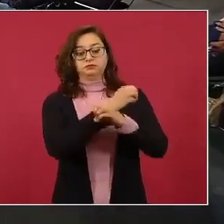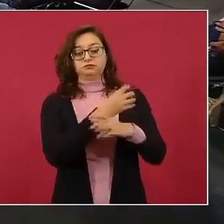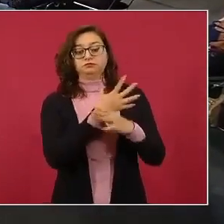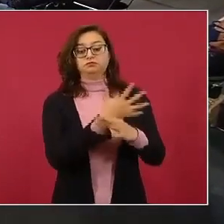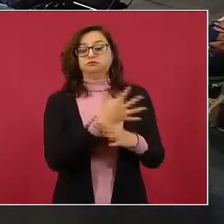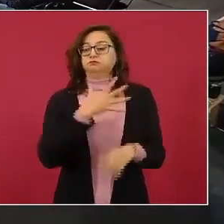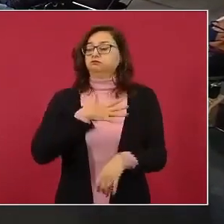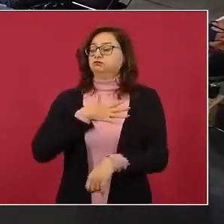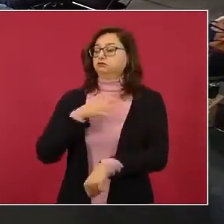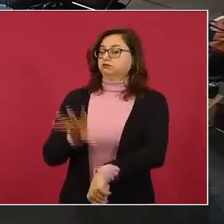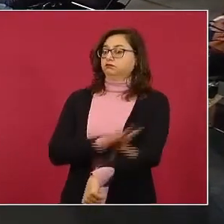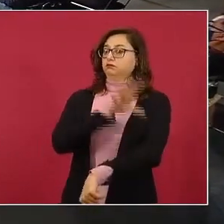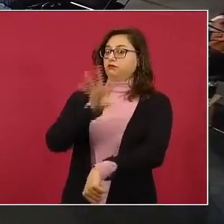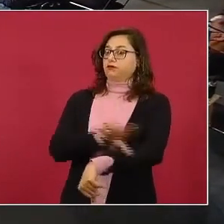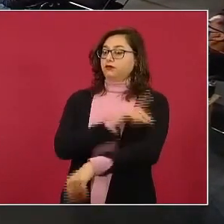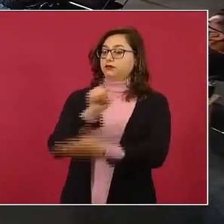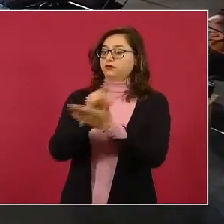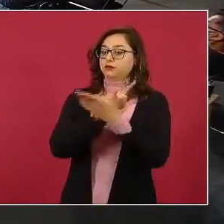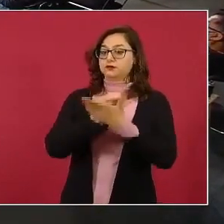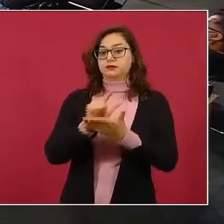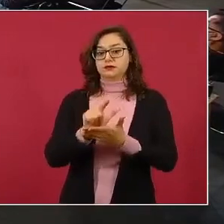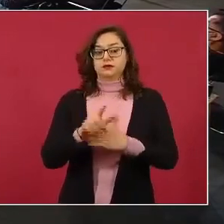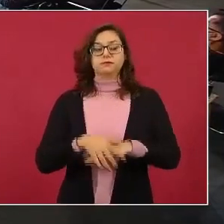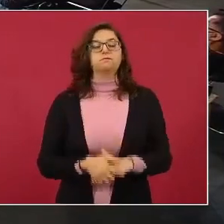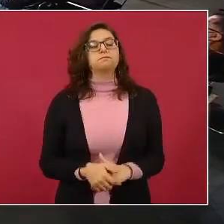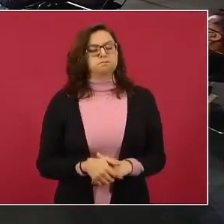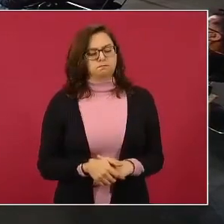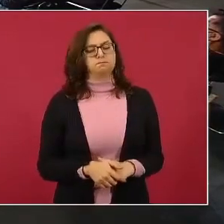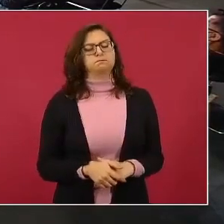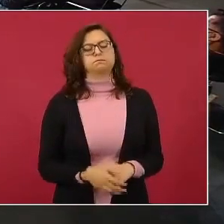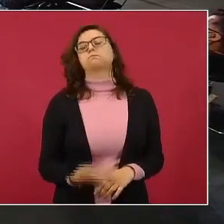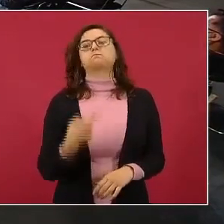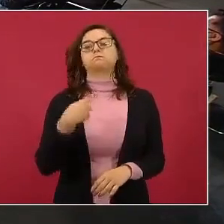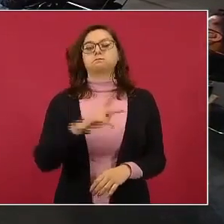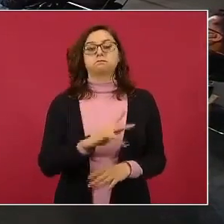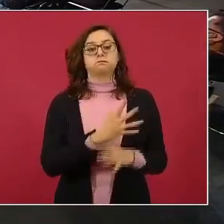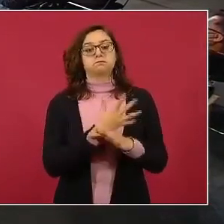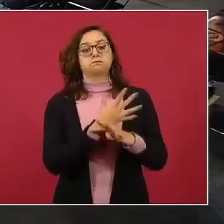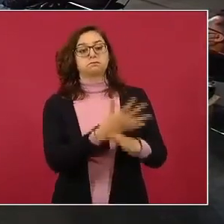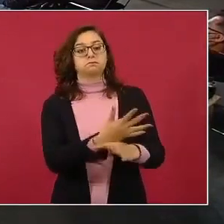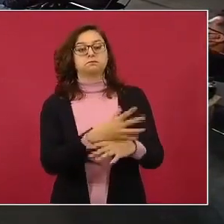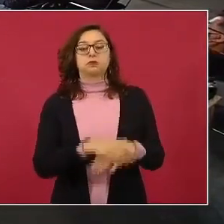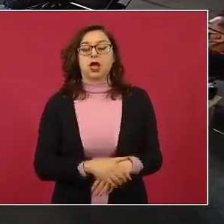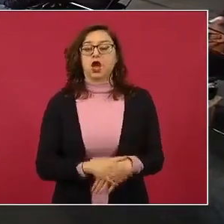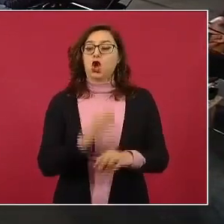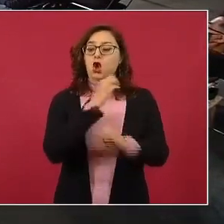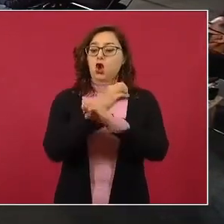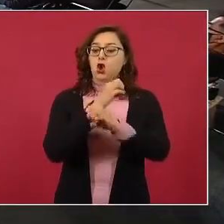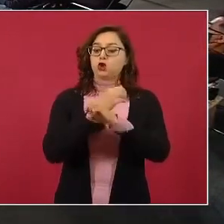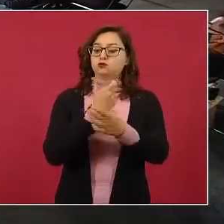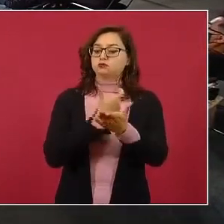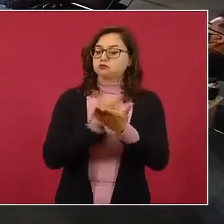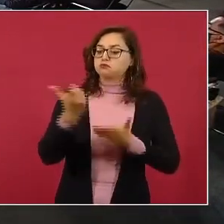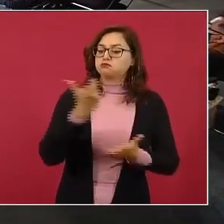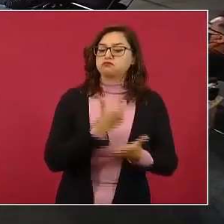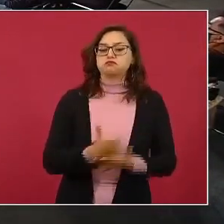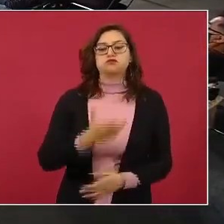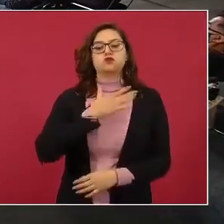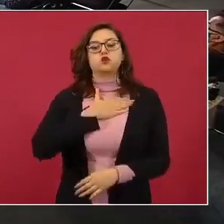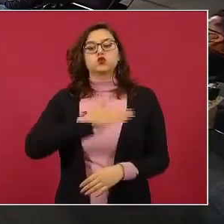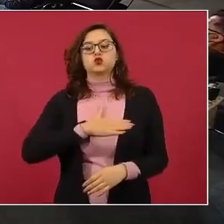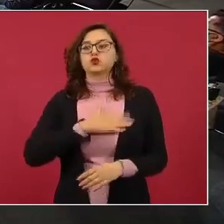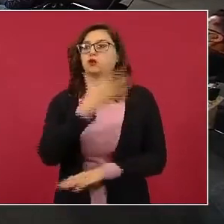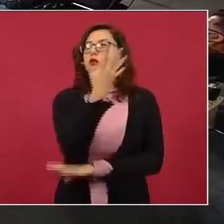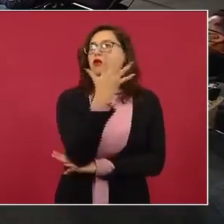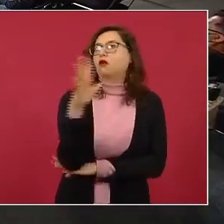la propaganda que se lanzó ayer, que OXXO paga lo justo y además cuida el medio ambiente. Entonces, de